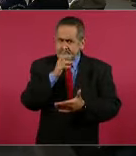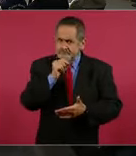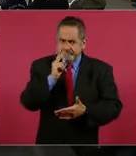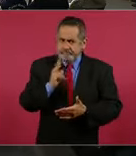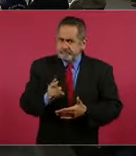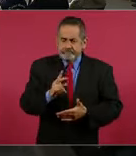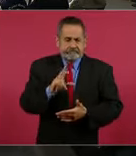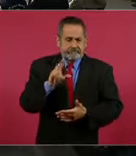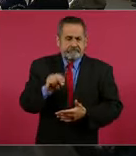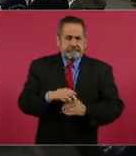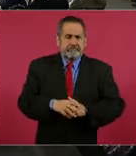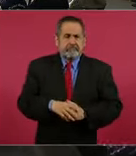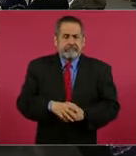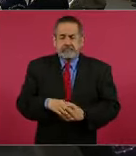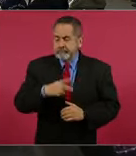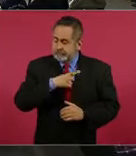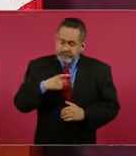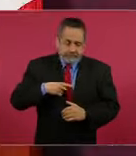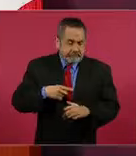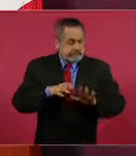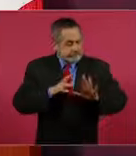la parte del suelo.